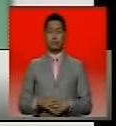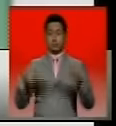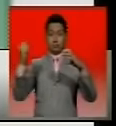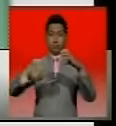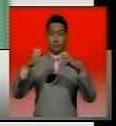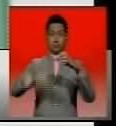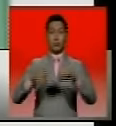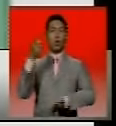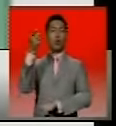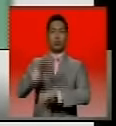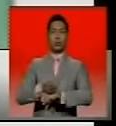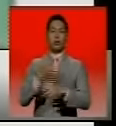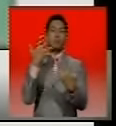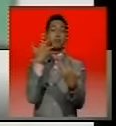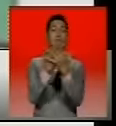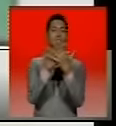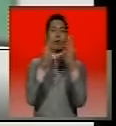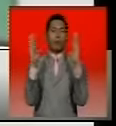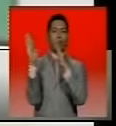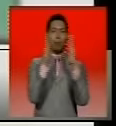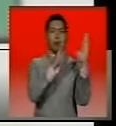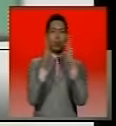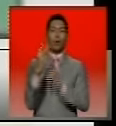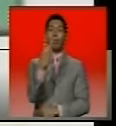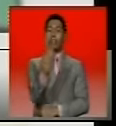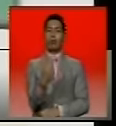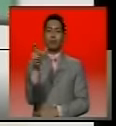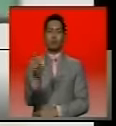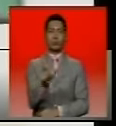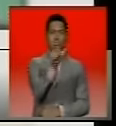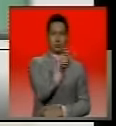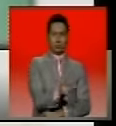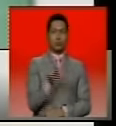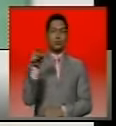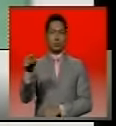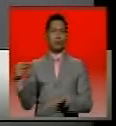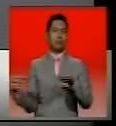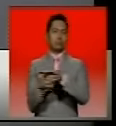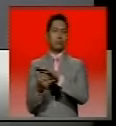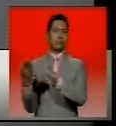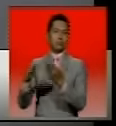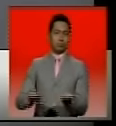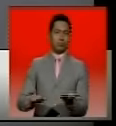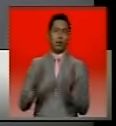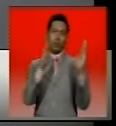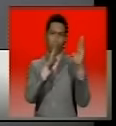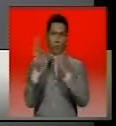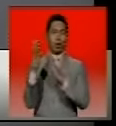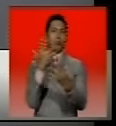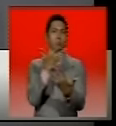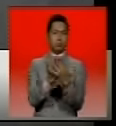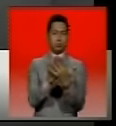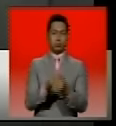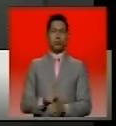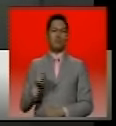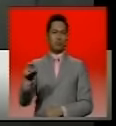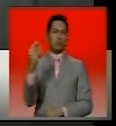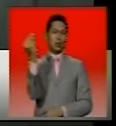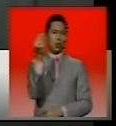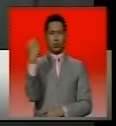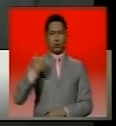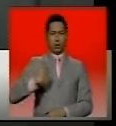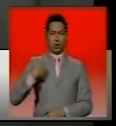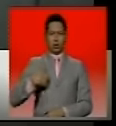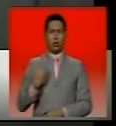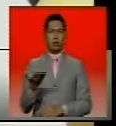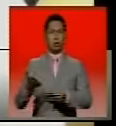contra ambos implicados en las muertes de las argentinas, Marina Menegazo y María José Coni, turistas que visitaban la comuna de Montañita. Una de